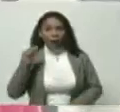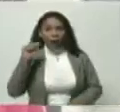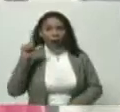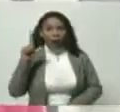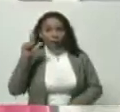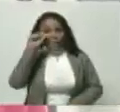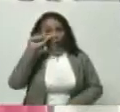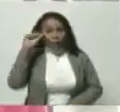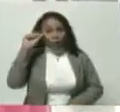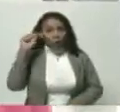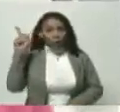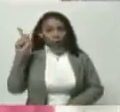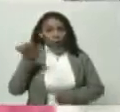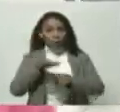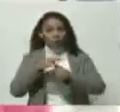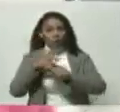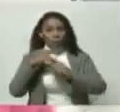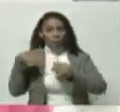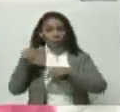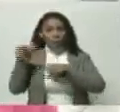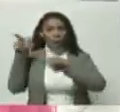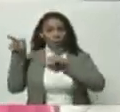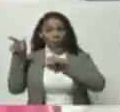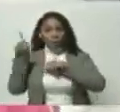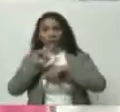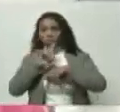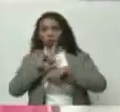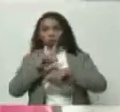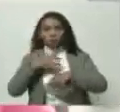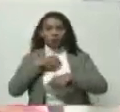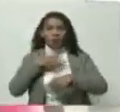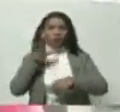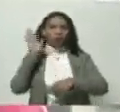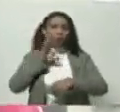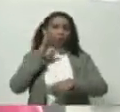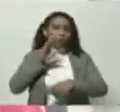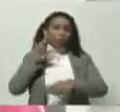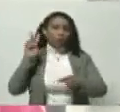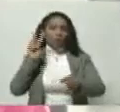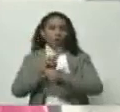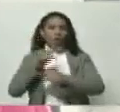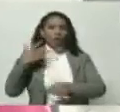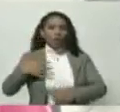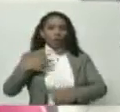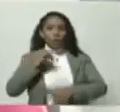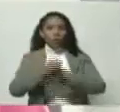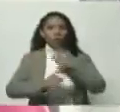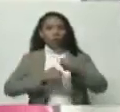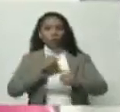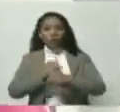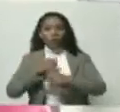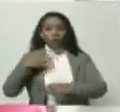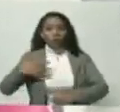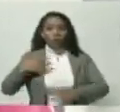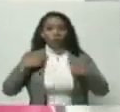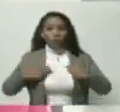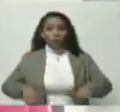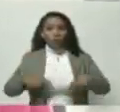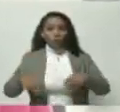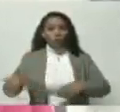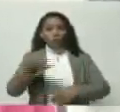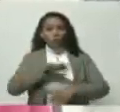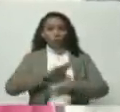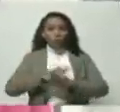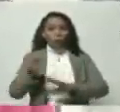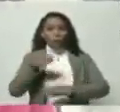situación que para ellos ya es inadmisible, es ilegal, es violatoria del derecho internacional, de los derechos humanos y de todo, porque